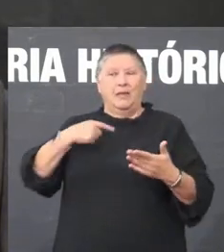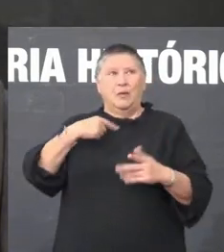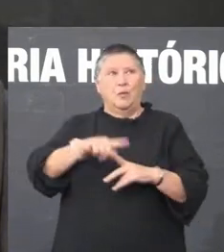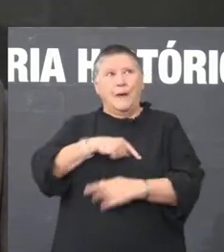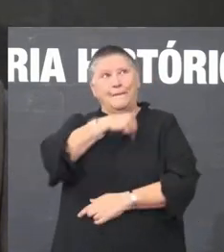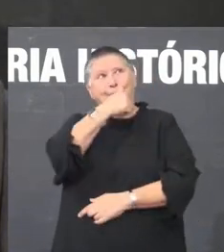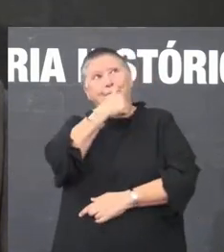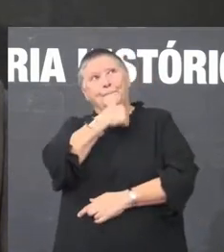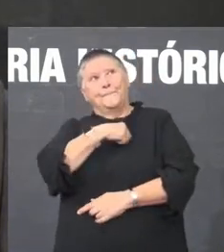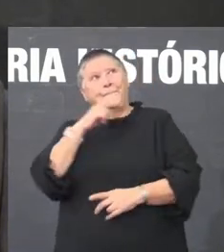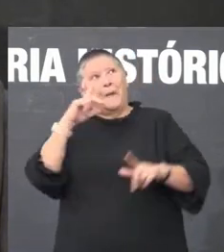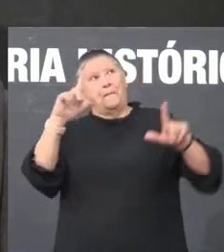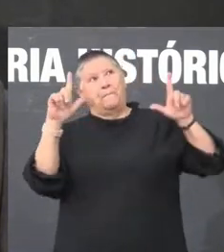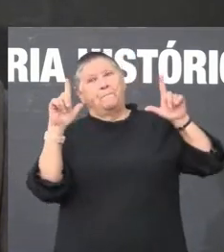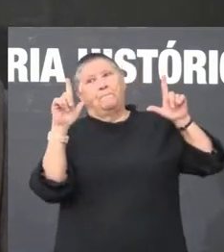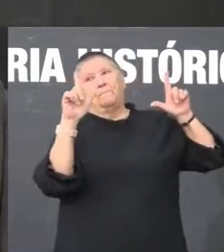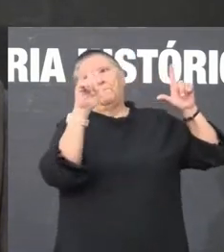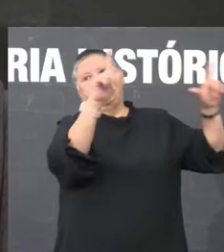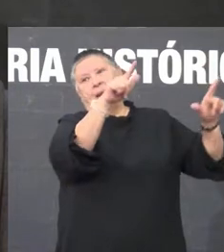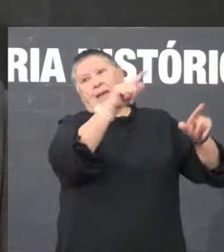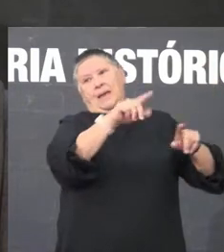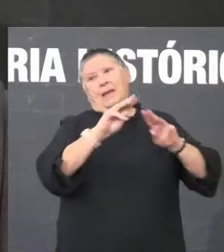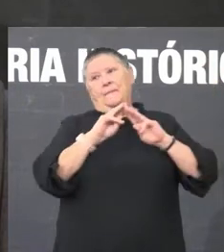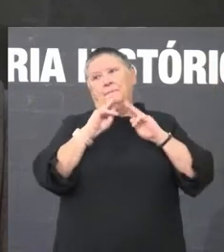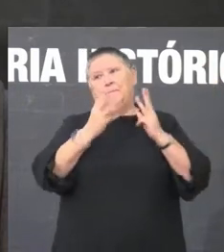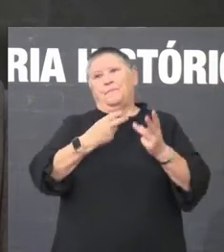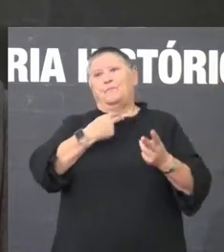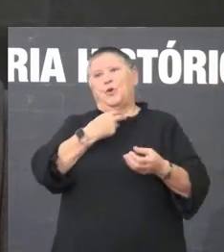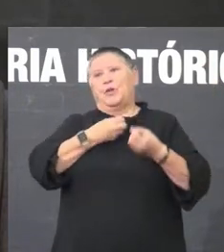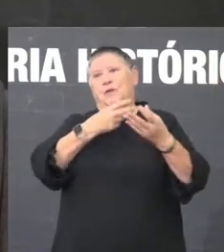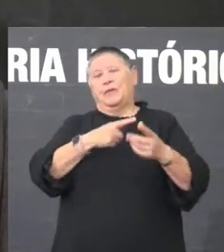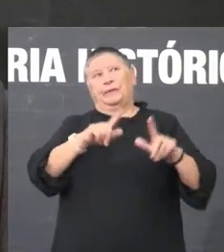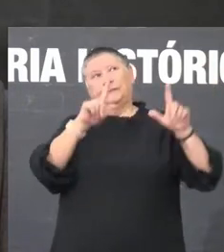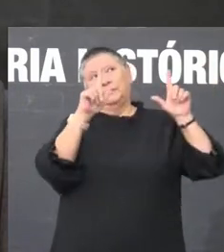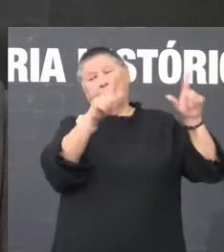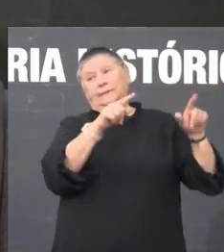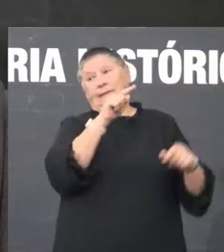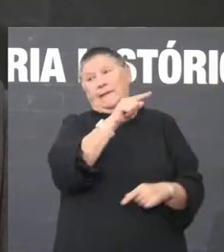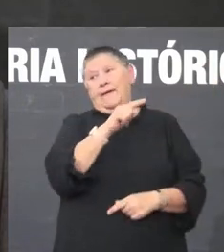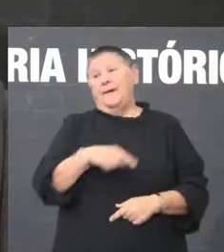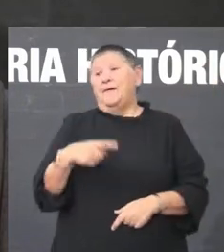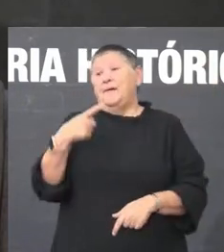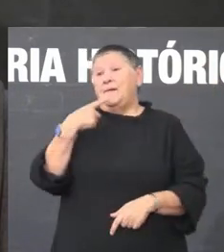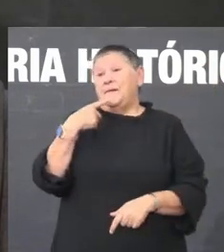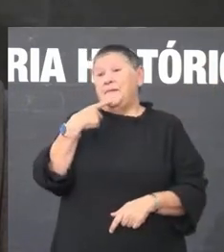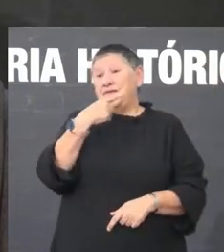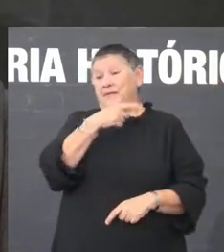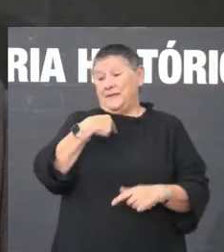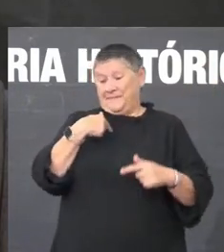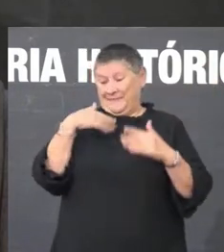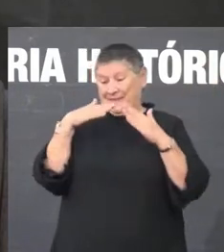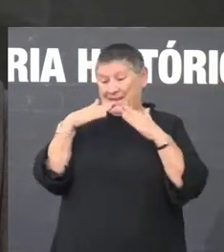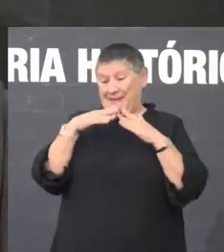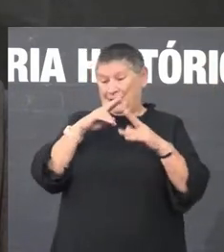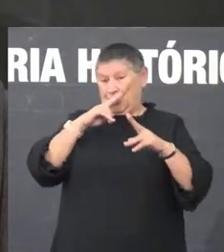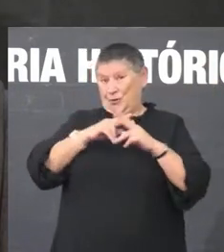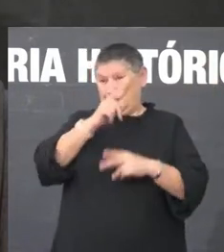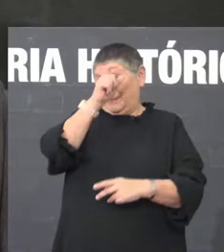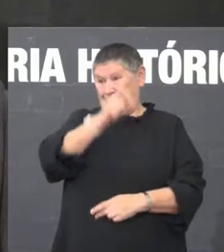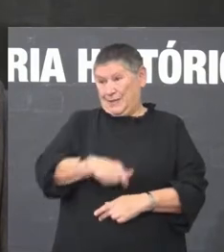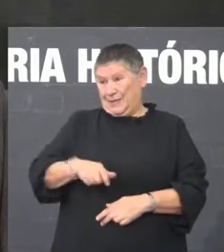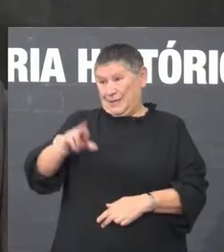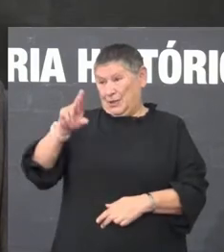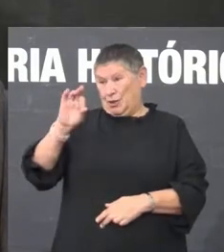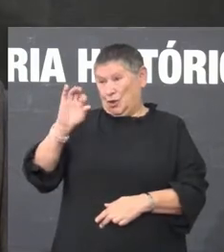a Xunta de Portavoces no Parlamento de Galiza hoxe e ese señor se dices na miña casa o nombre,